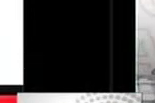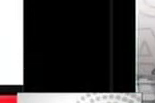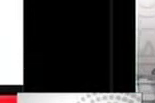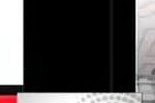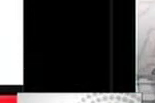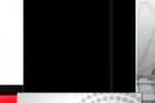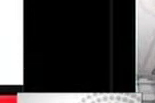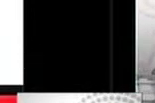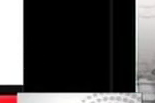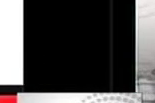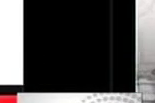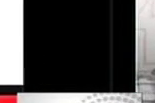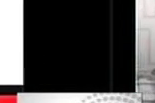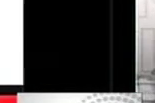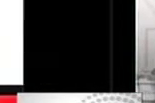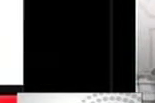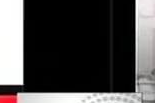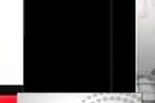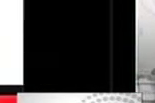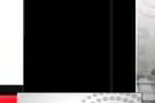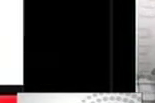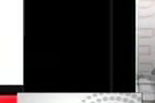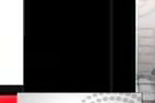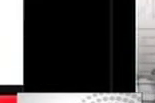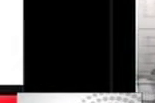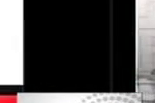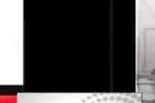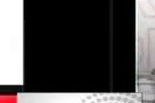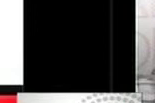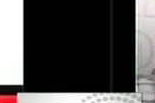que básicamente tiene una función de